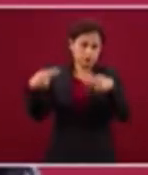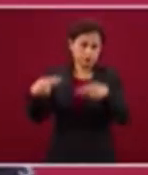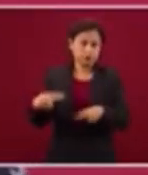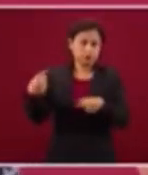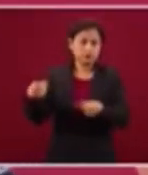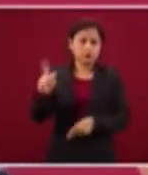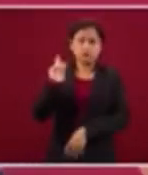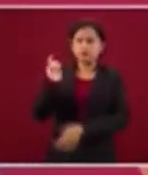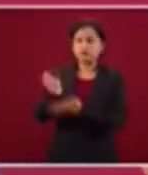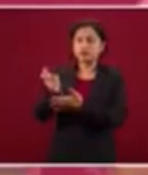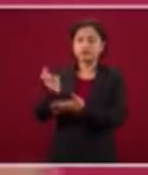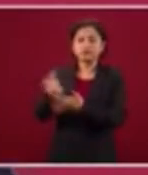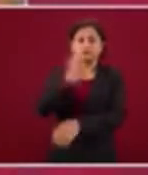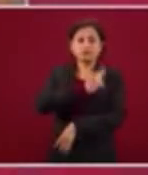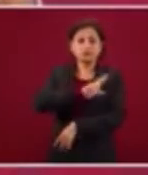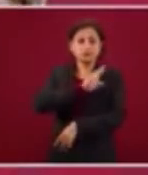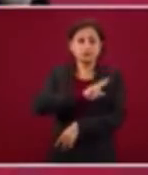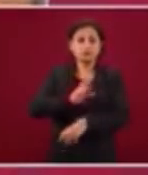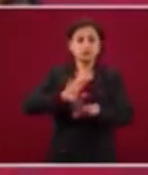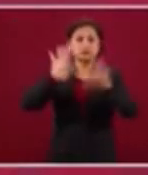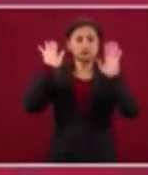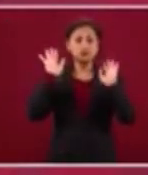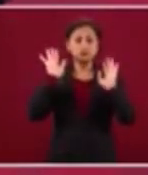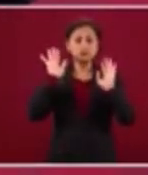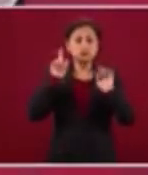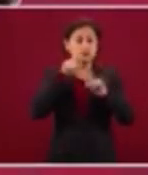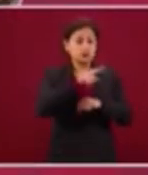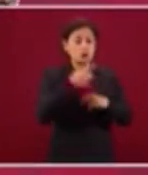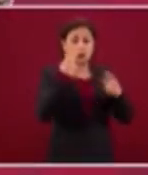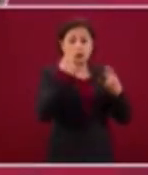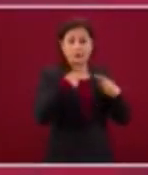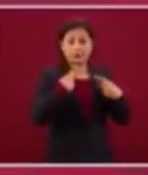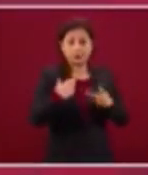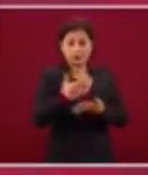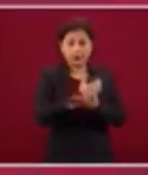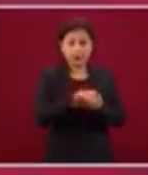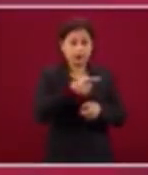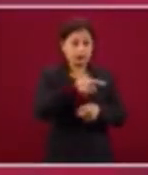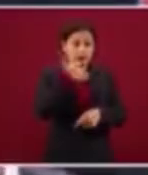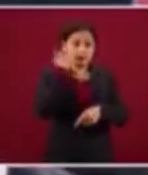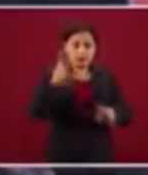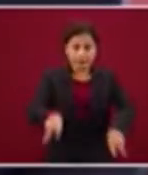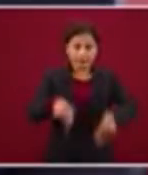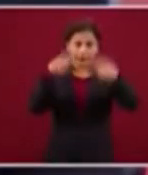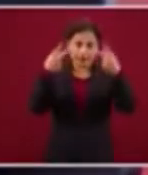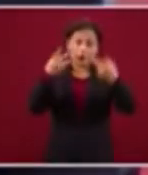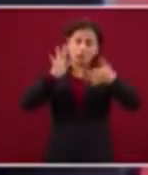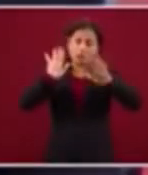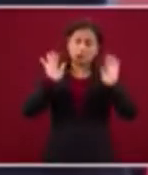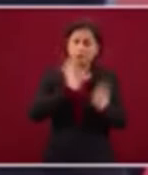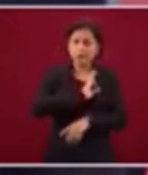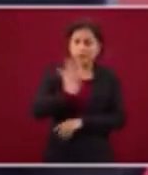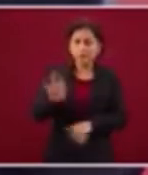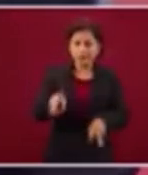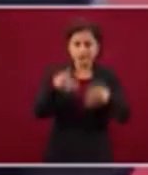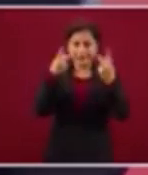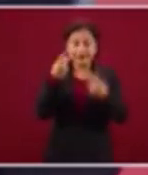renta, quiere venderlo, lo puede vender. La única cosa es que